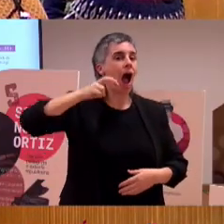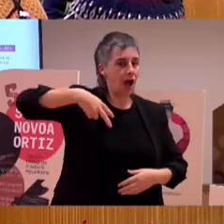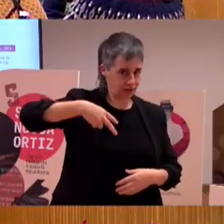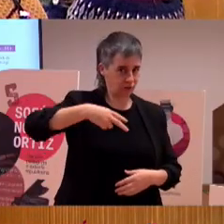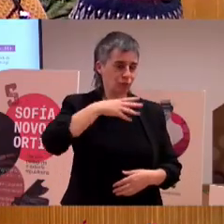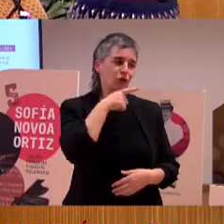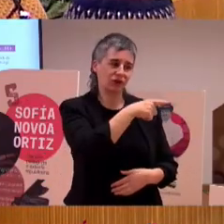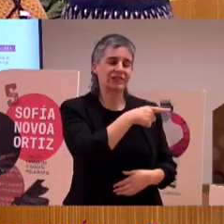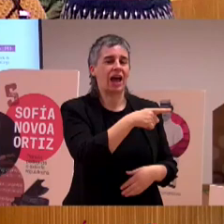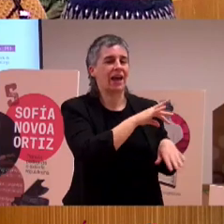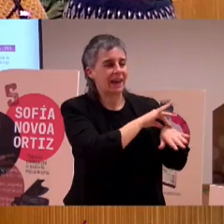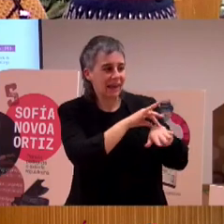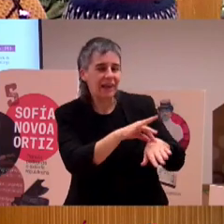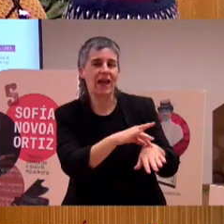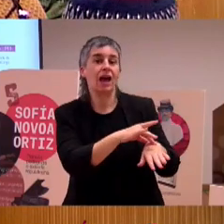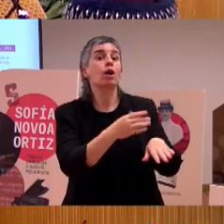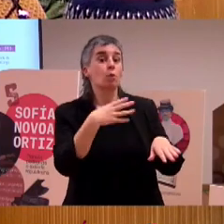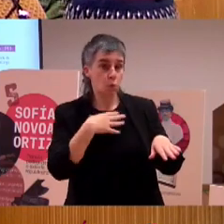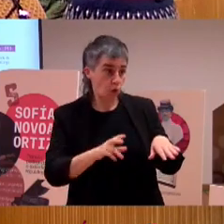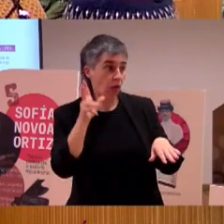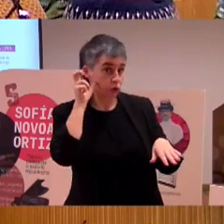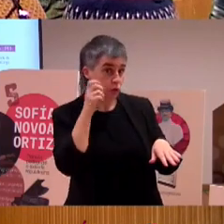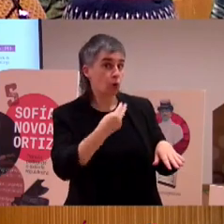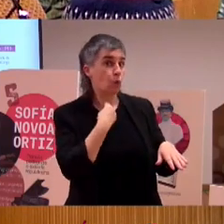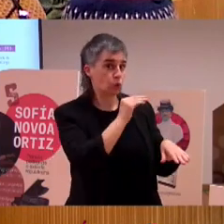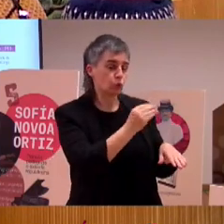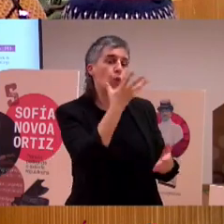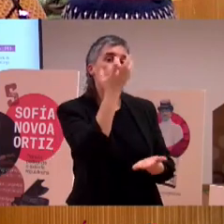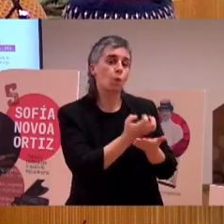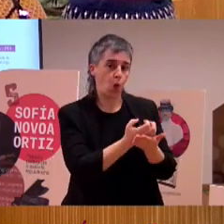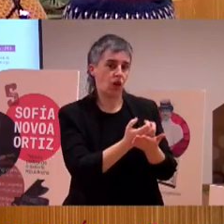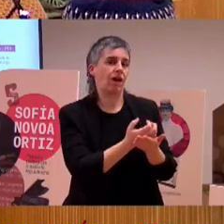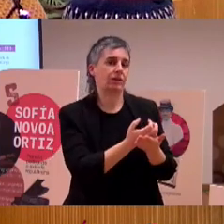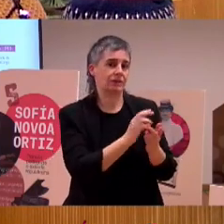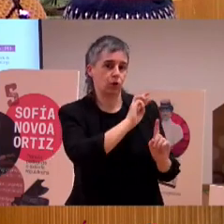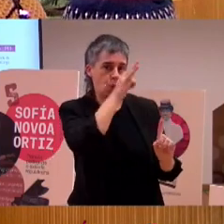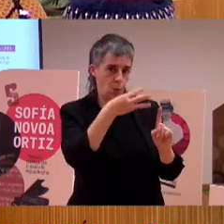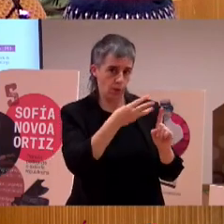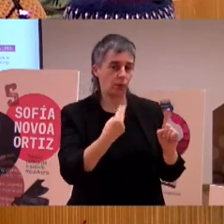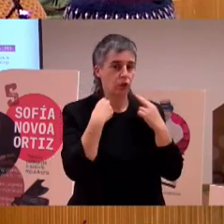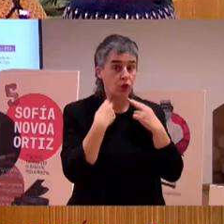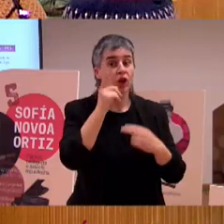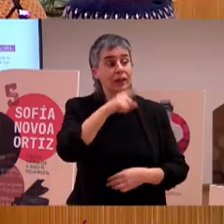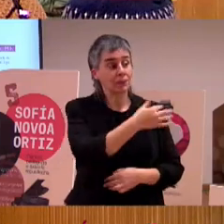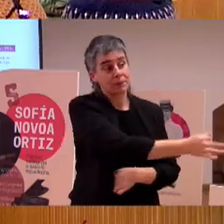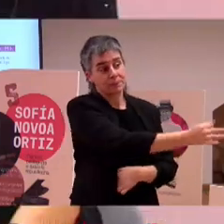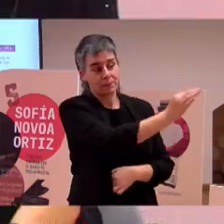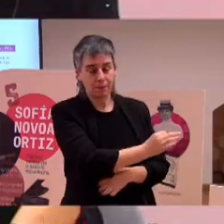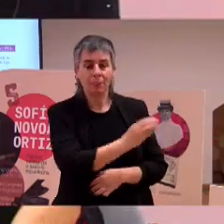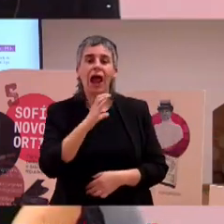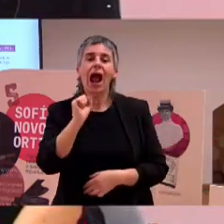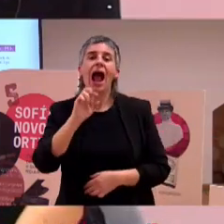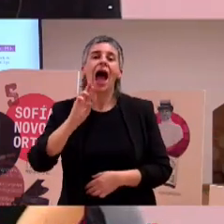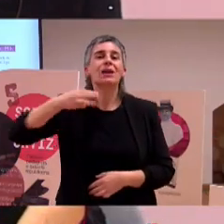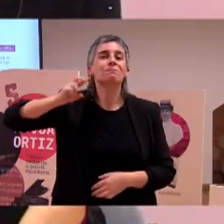podcast, xa desde hoxe na web da Diputación, a Carmen, que nos vai contar esa maravillosa vida, moito mellor que a min.